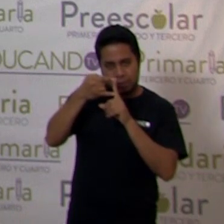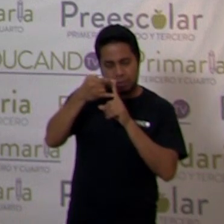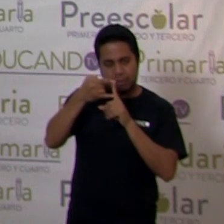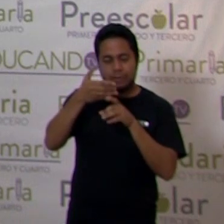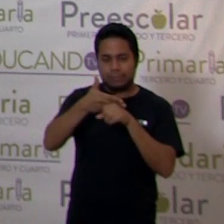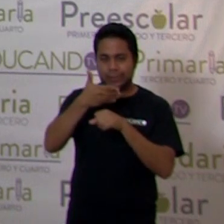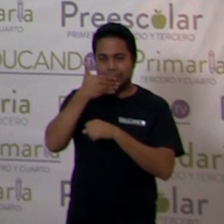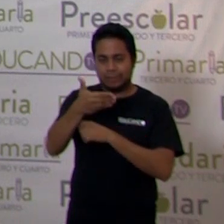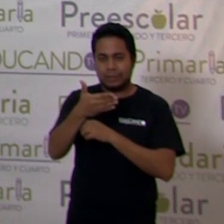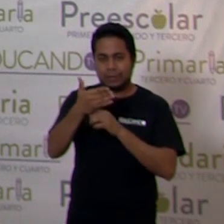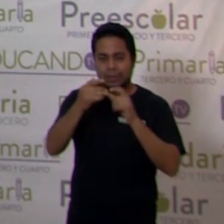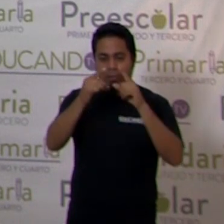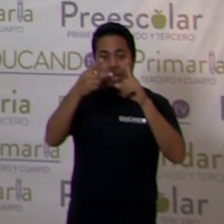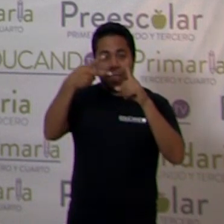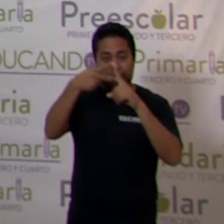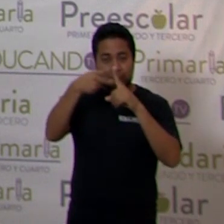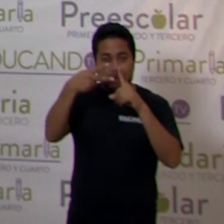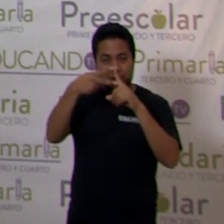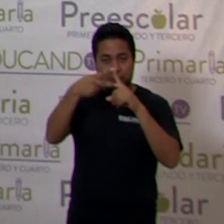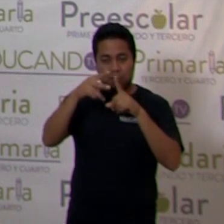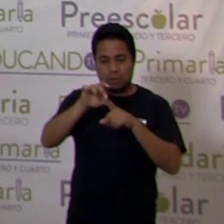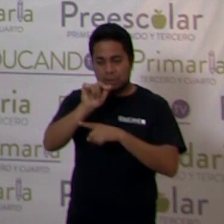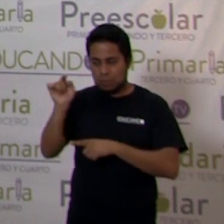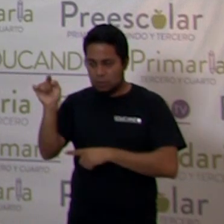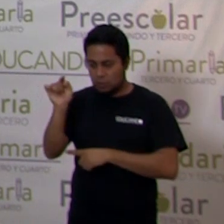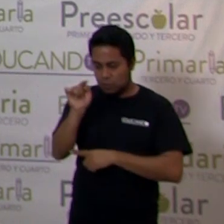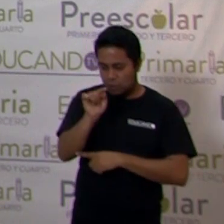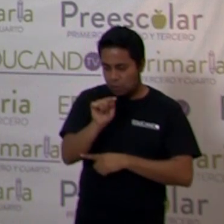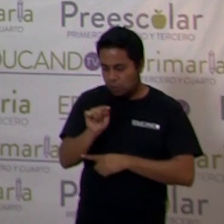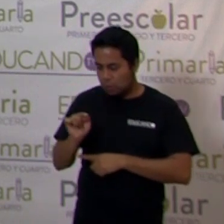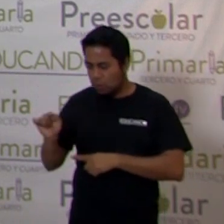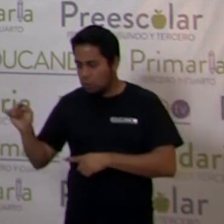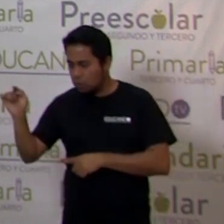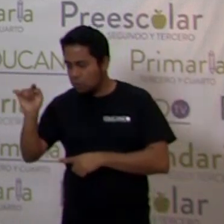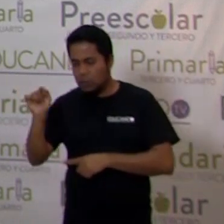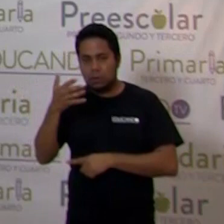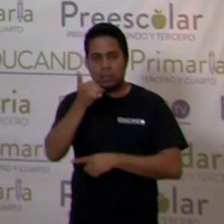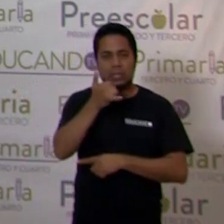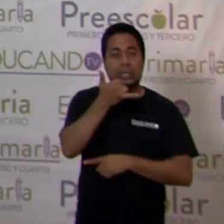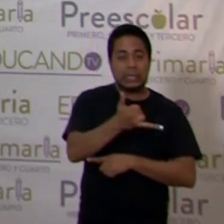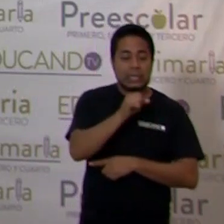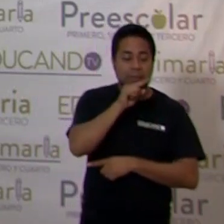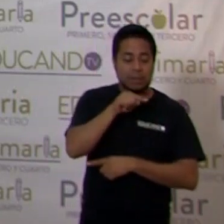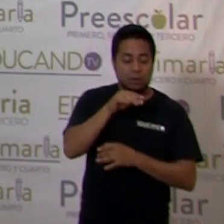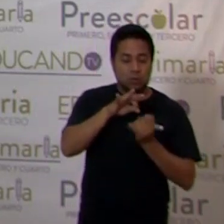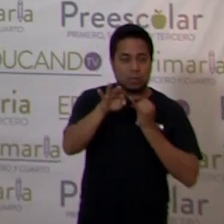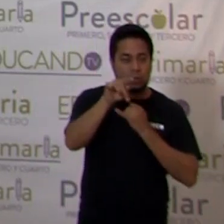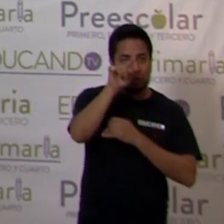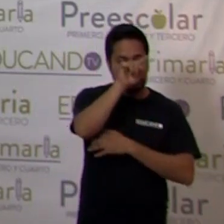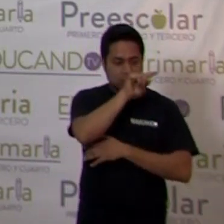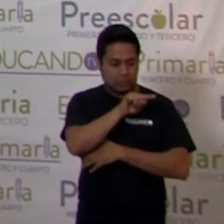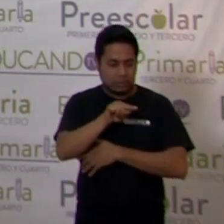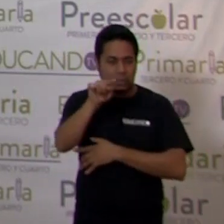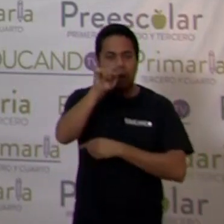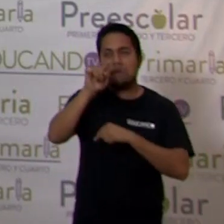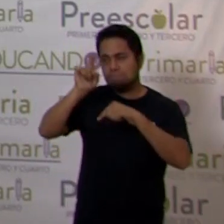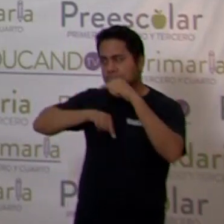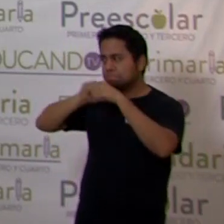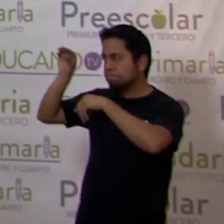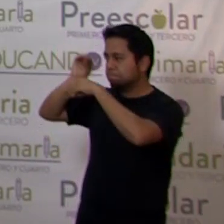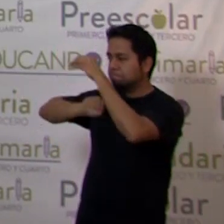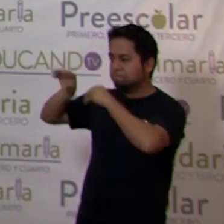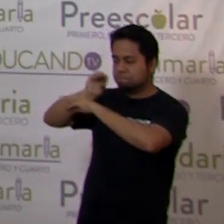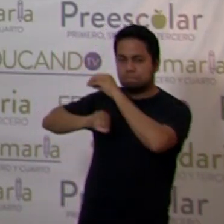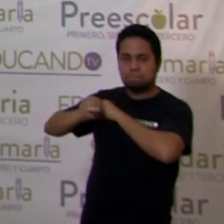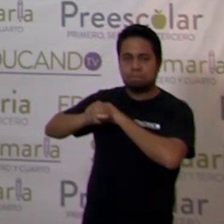muy bien triángulo un óvalo acuérdate óvalo y Círculo Bueno vamos a a quitarlos porque vamos